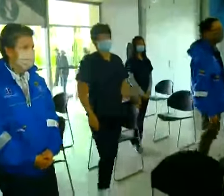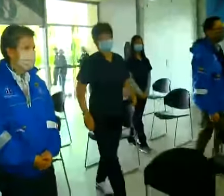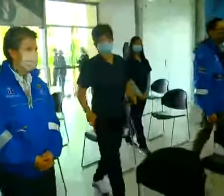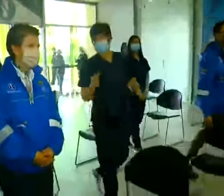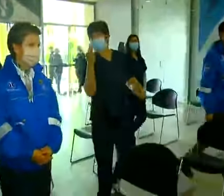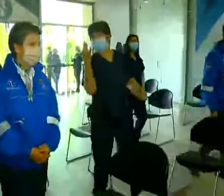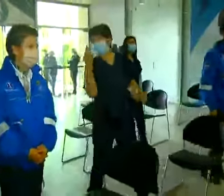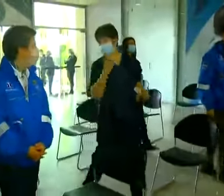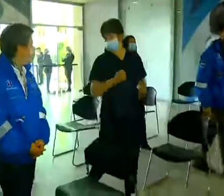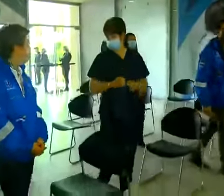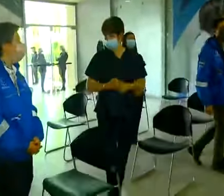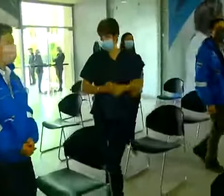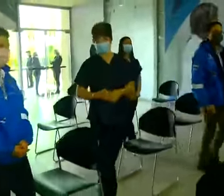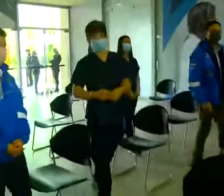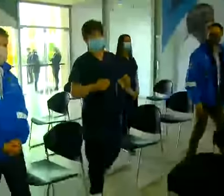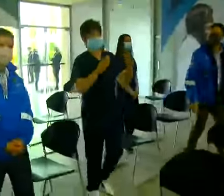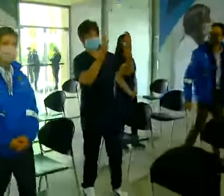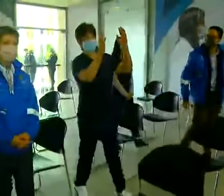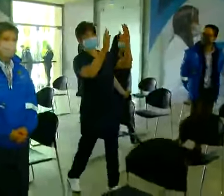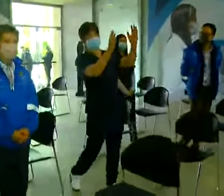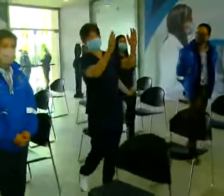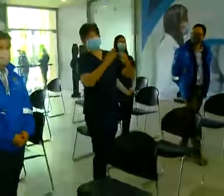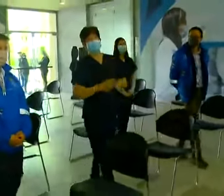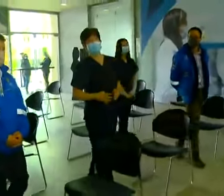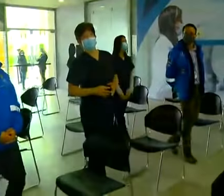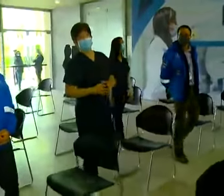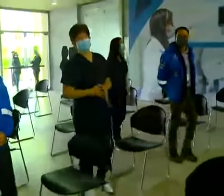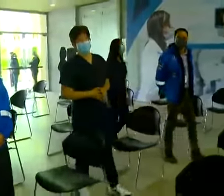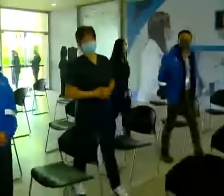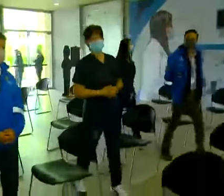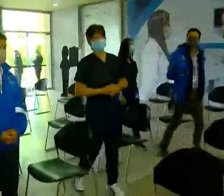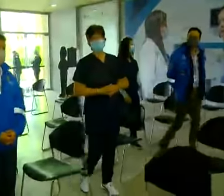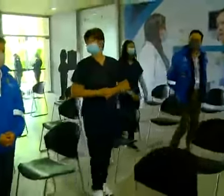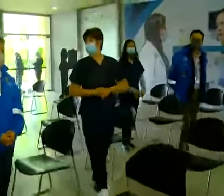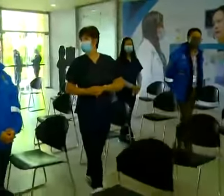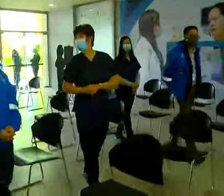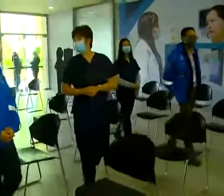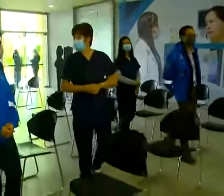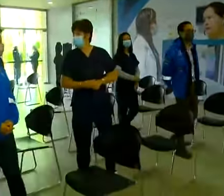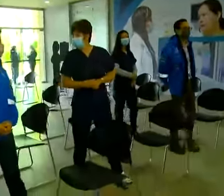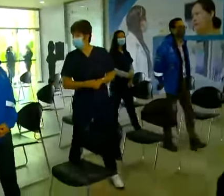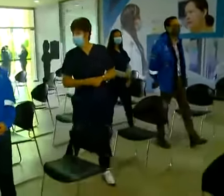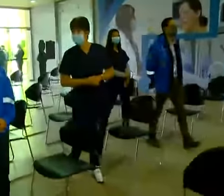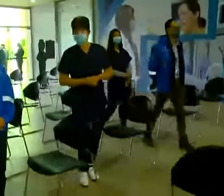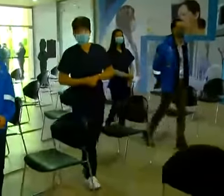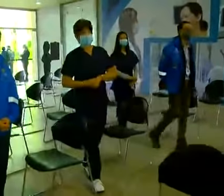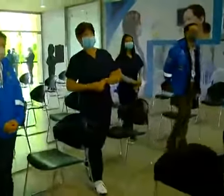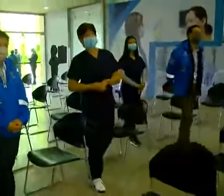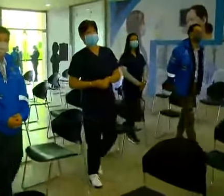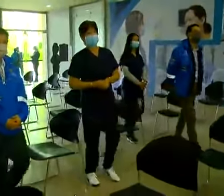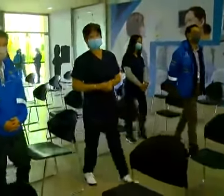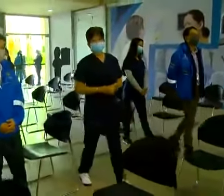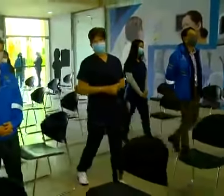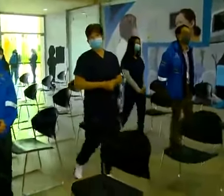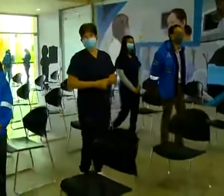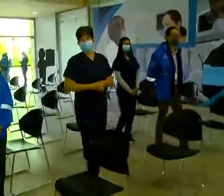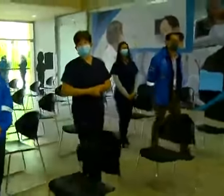encontramos tres módulos. Ok. Primer módulo, puntos de información. Ok. Ahí